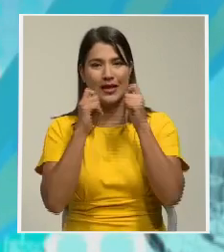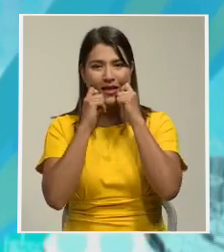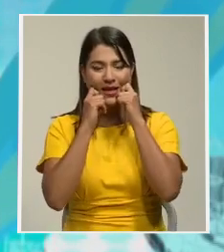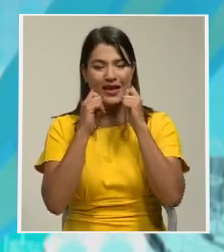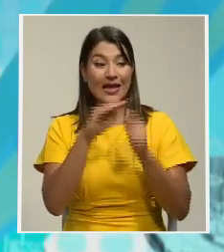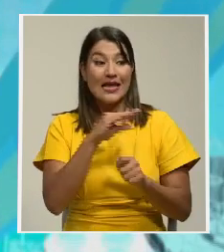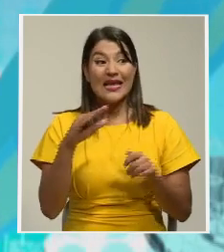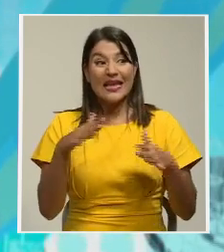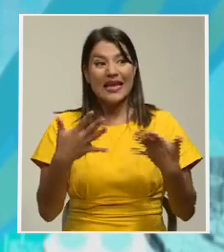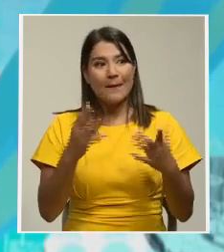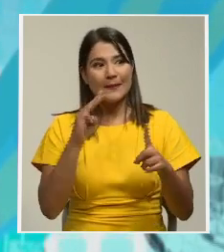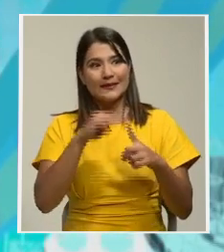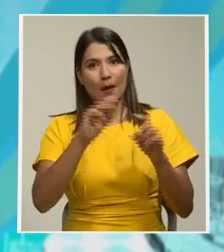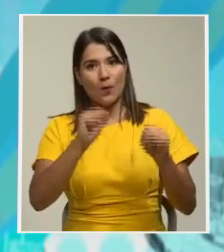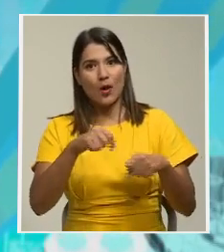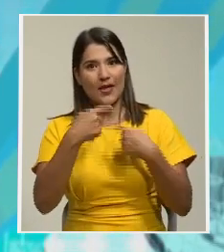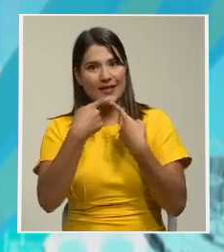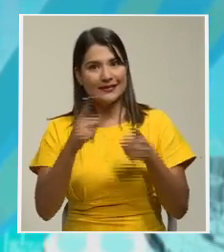la expectativa?